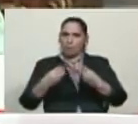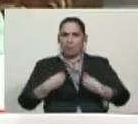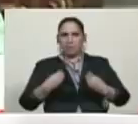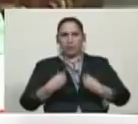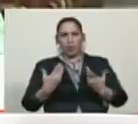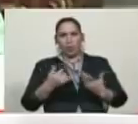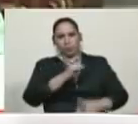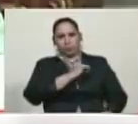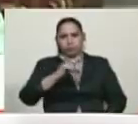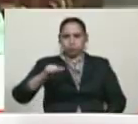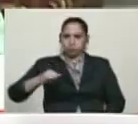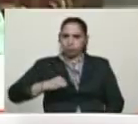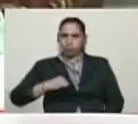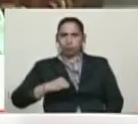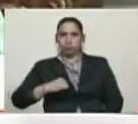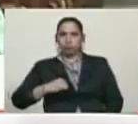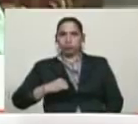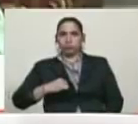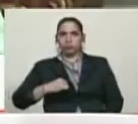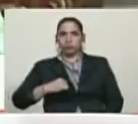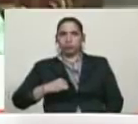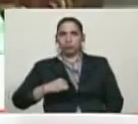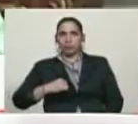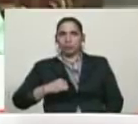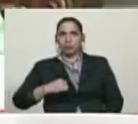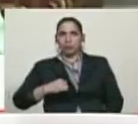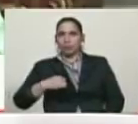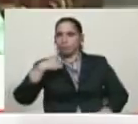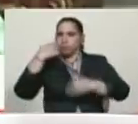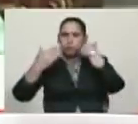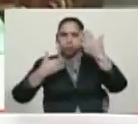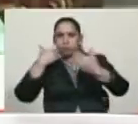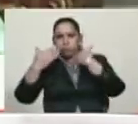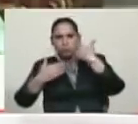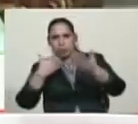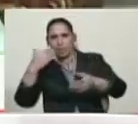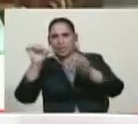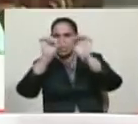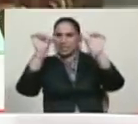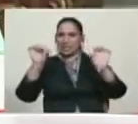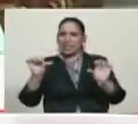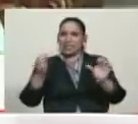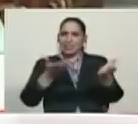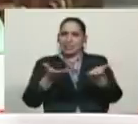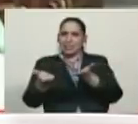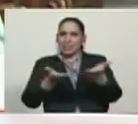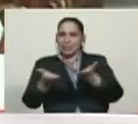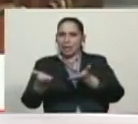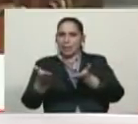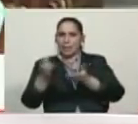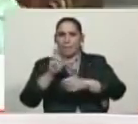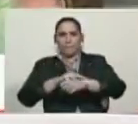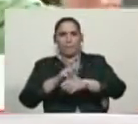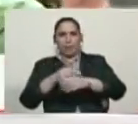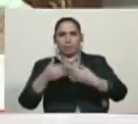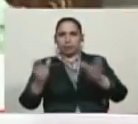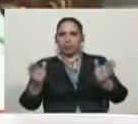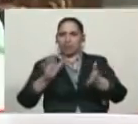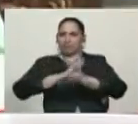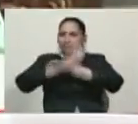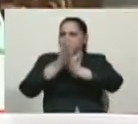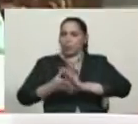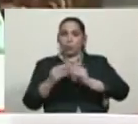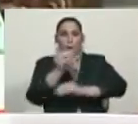privatización el desmadre del sistema público de salud se desmadró destrozaron todos los